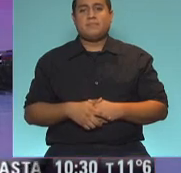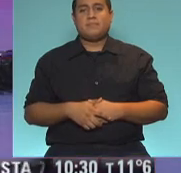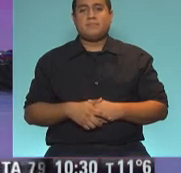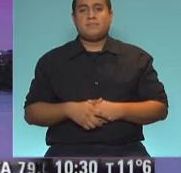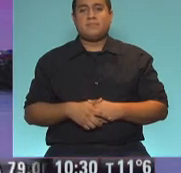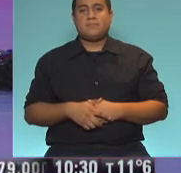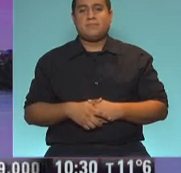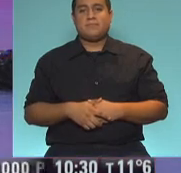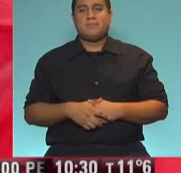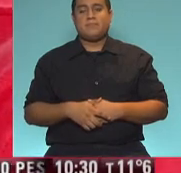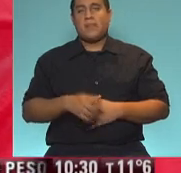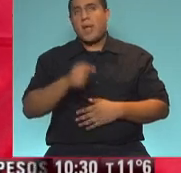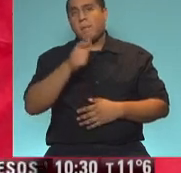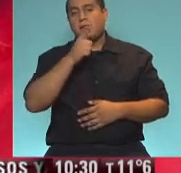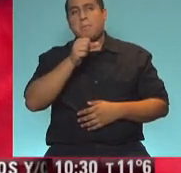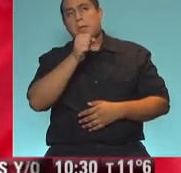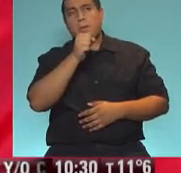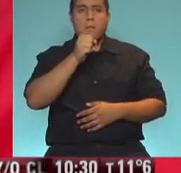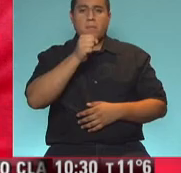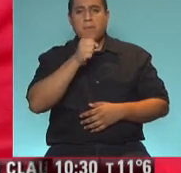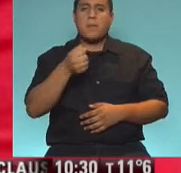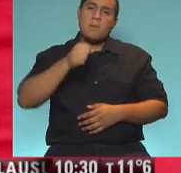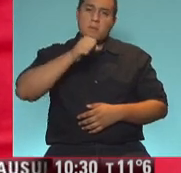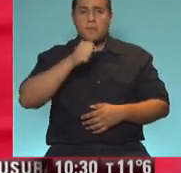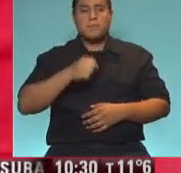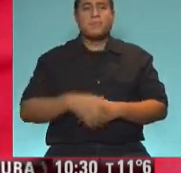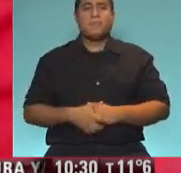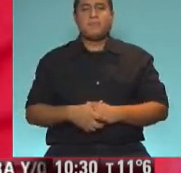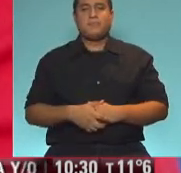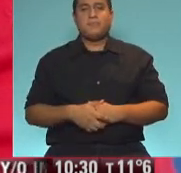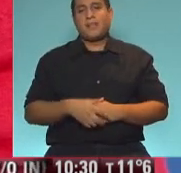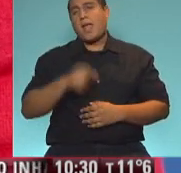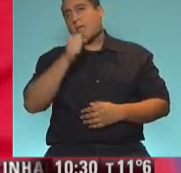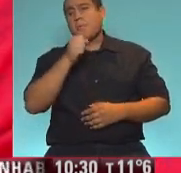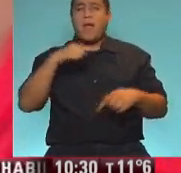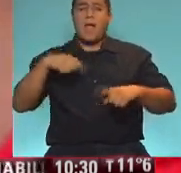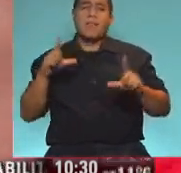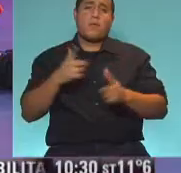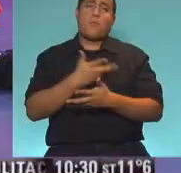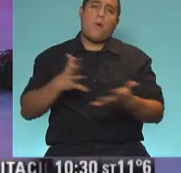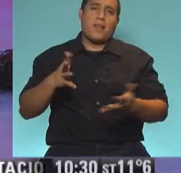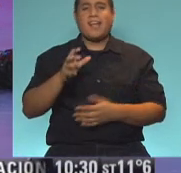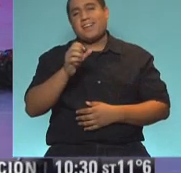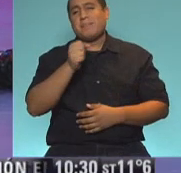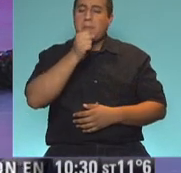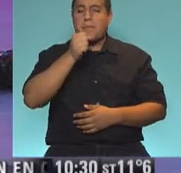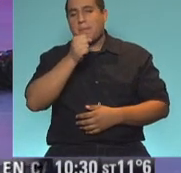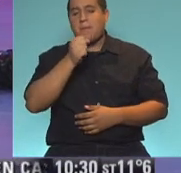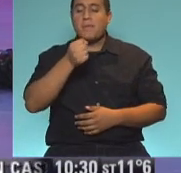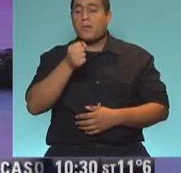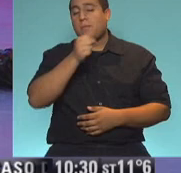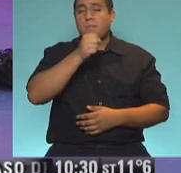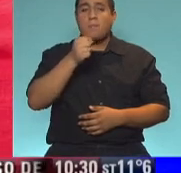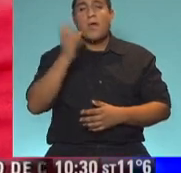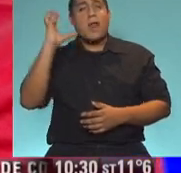¿Qué encontraste? ¡Ojo! Hola, sí. Hola, ¿qué tal? ¿Cómo están? Sí, estamos acá en la TV pública. ¡Qué hermoso! Puede ser para conductor